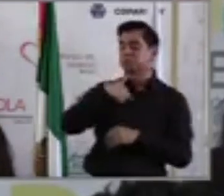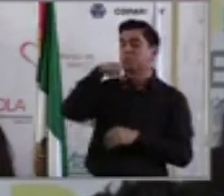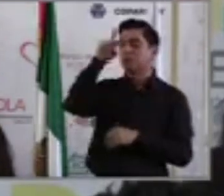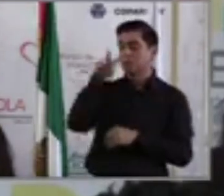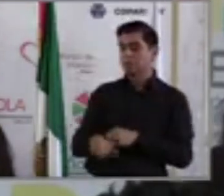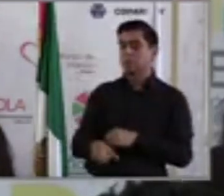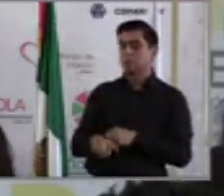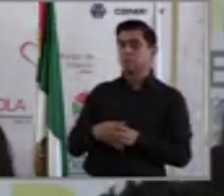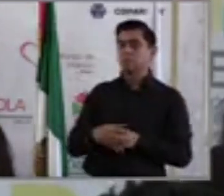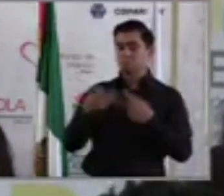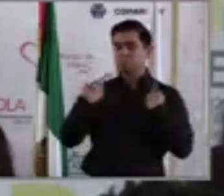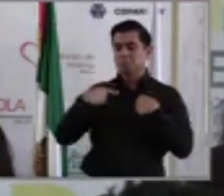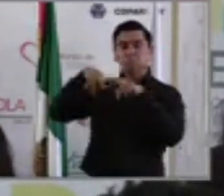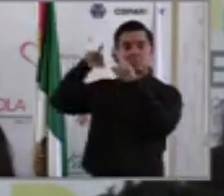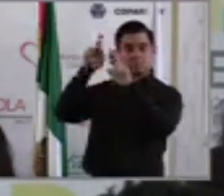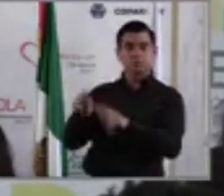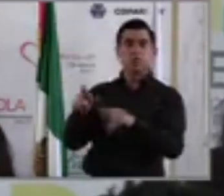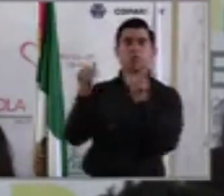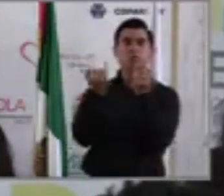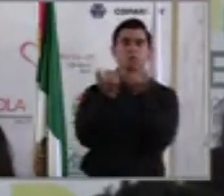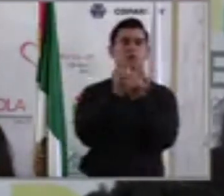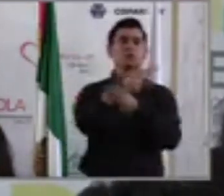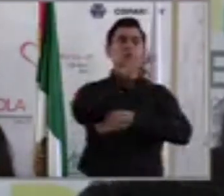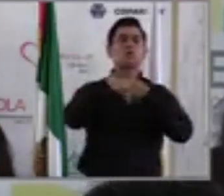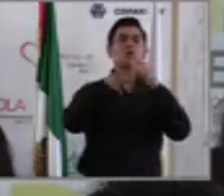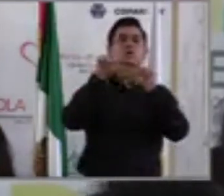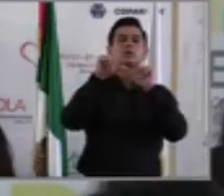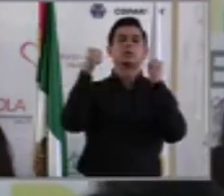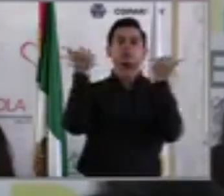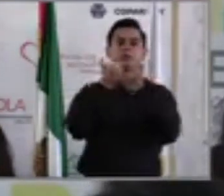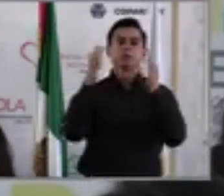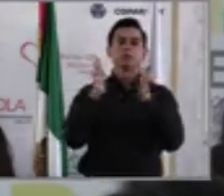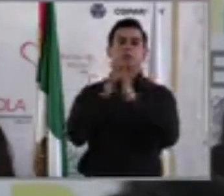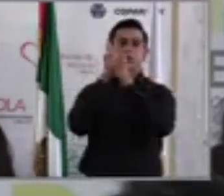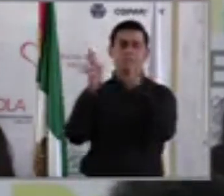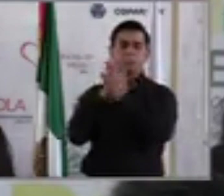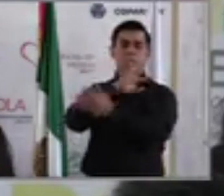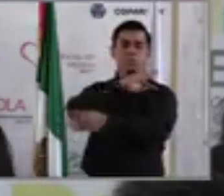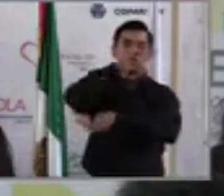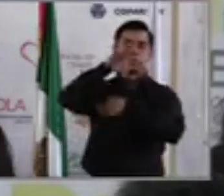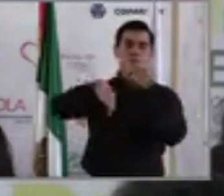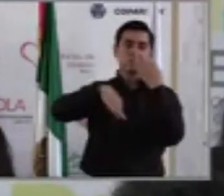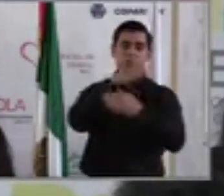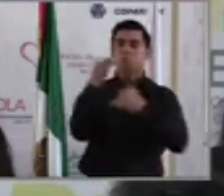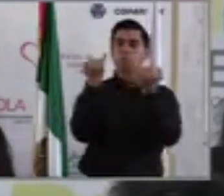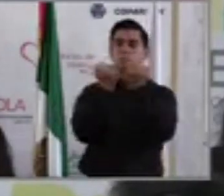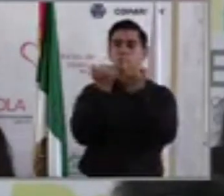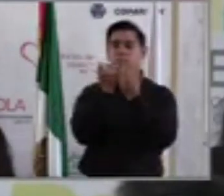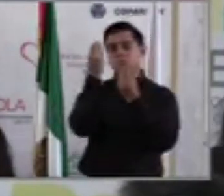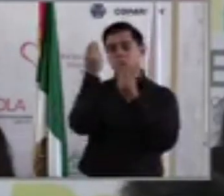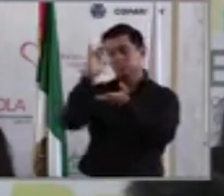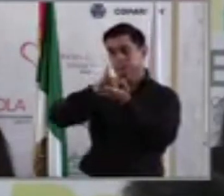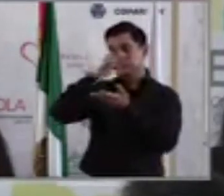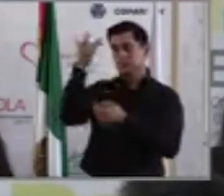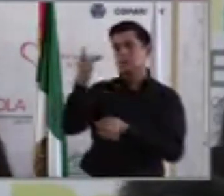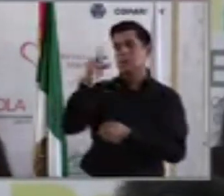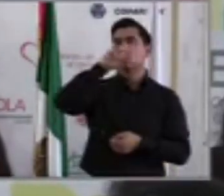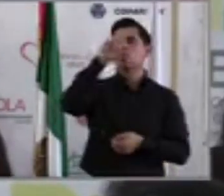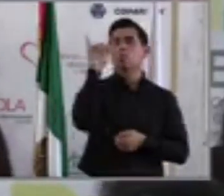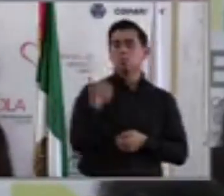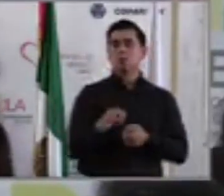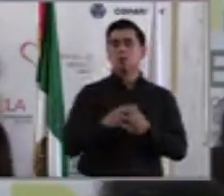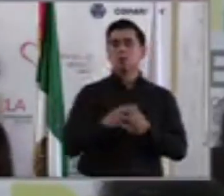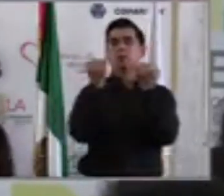también a la sociedad civil que participó en ella. También a la Universidad Intercontinental y, por supuesto, a su comunidad